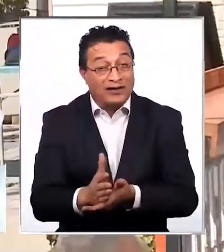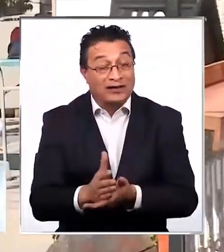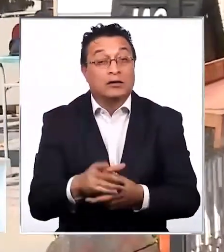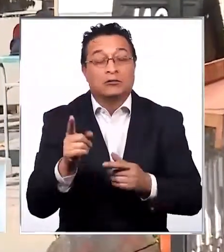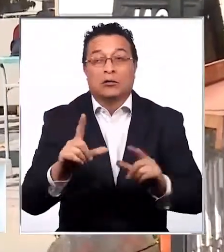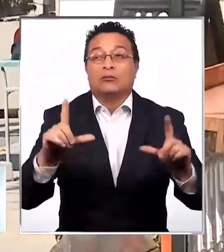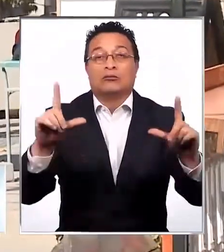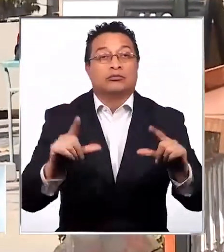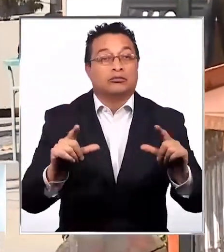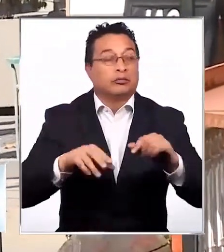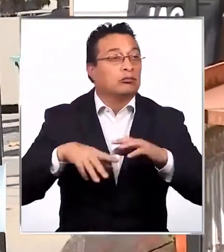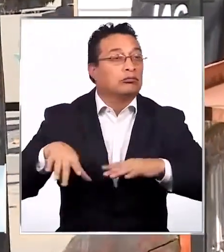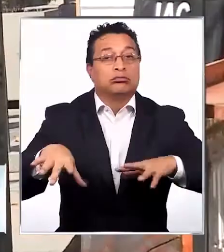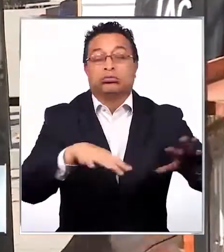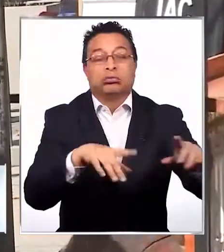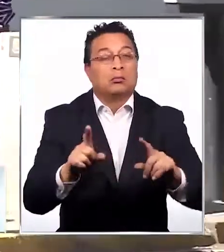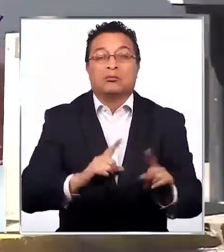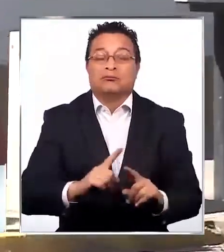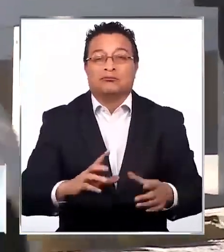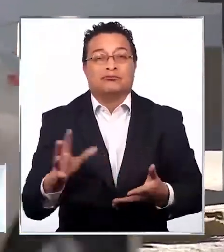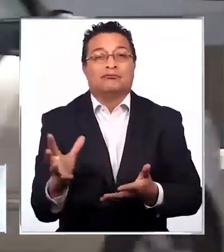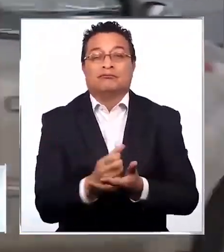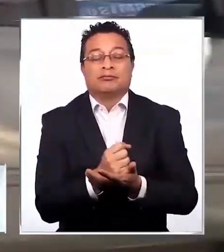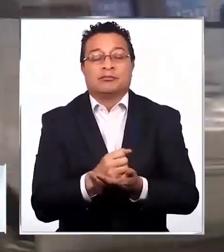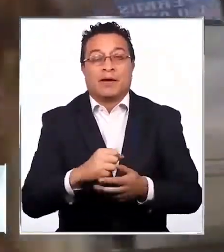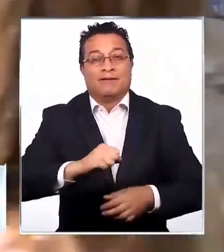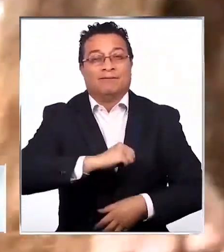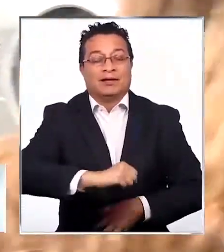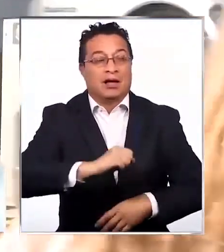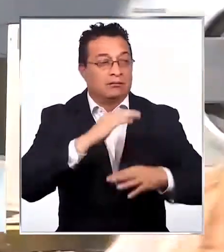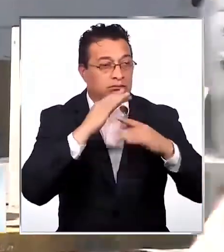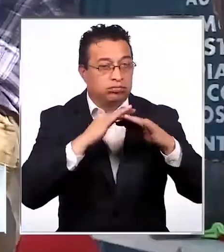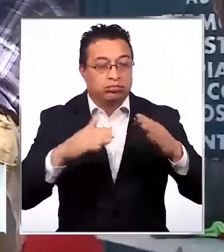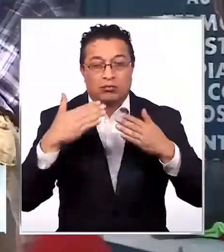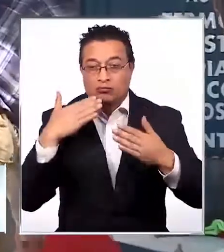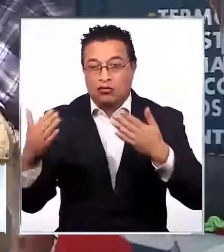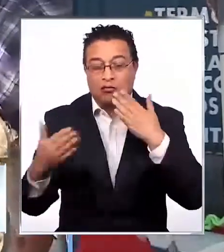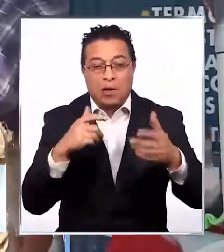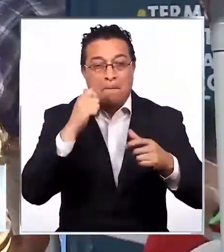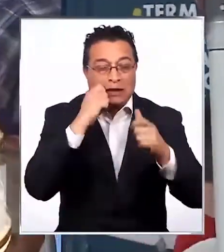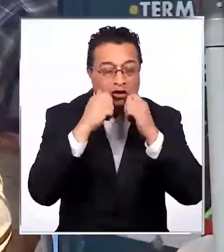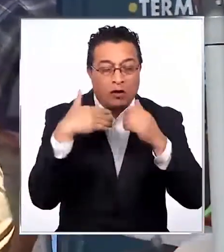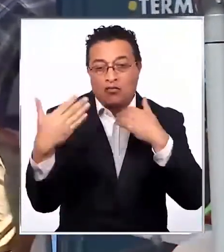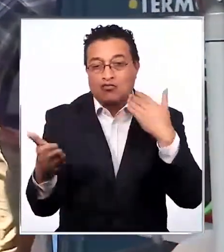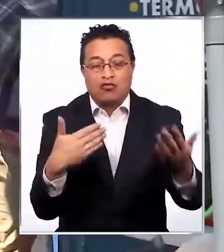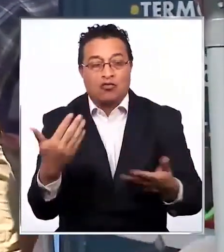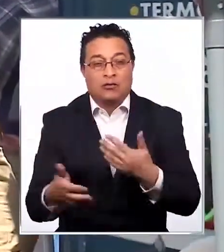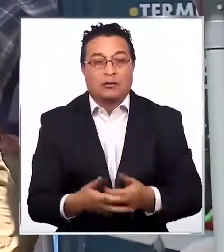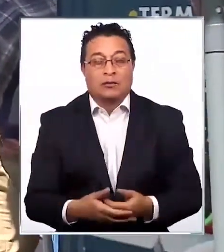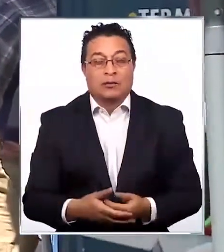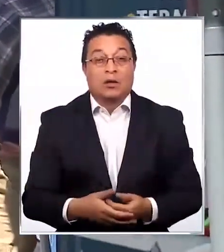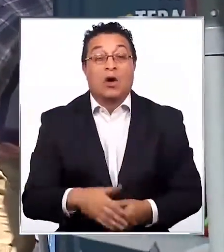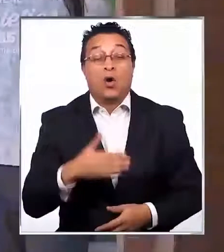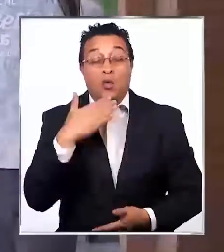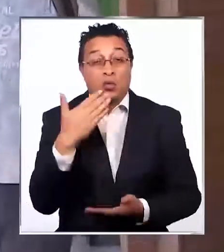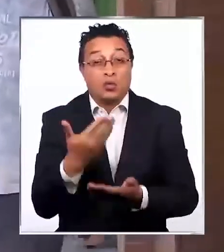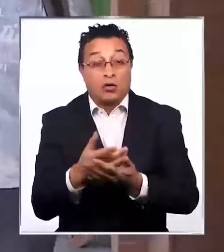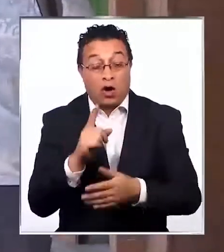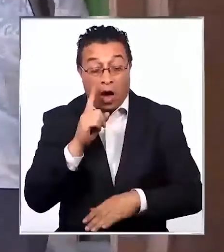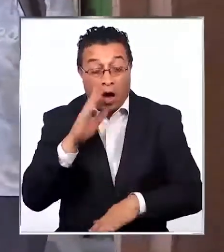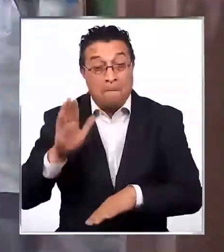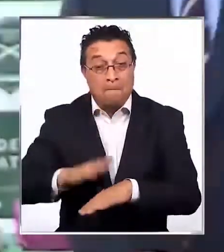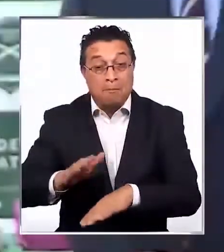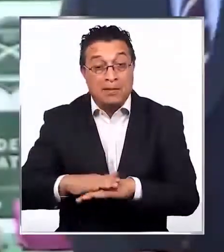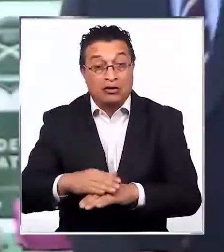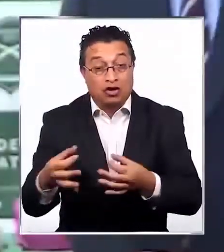el objetivo de reducir la circulación de la gente para evitar que este virus siga pasando de persona en persona. Cuando sacan el permiso único